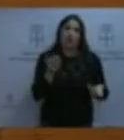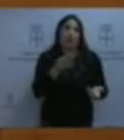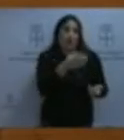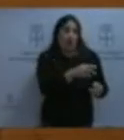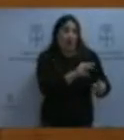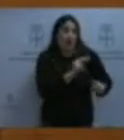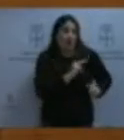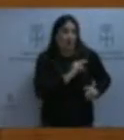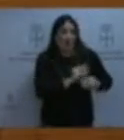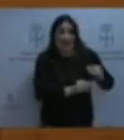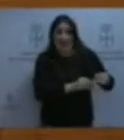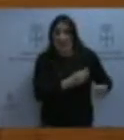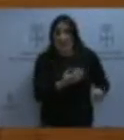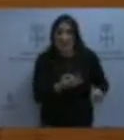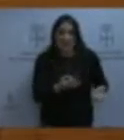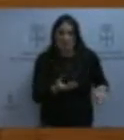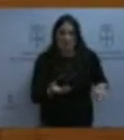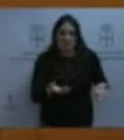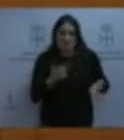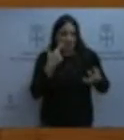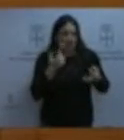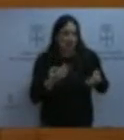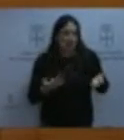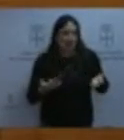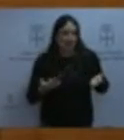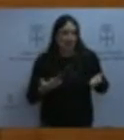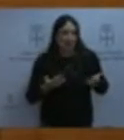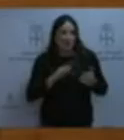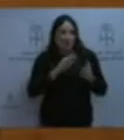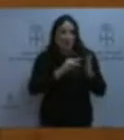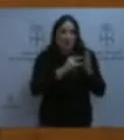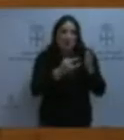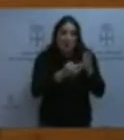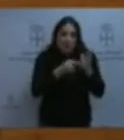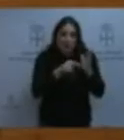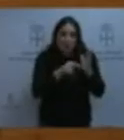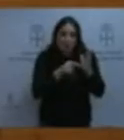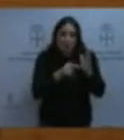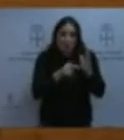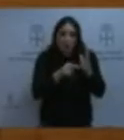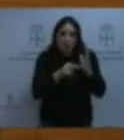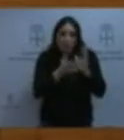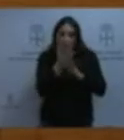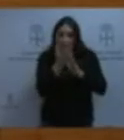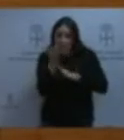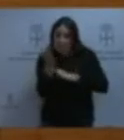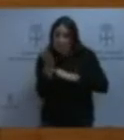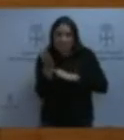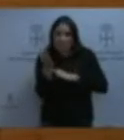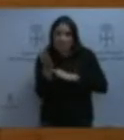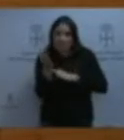están haciendo, no vemos realmente que ese proyecto esté enfocado en ese sentido. Y podemos